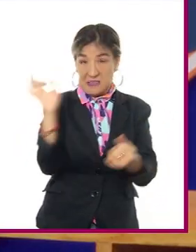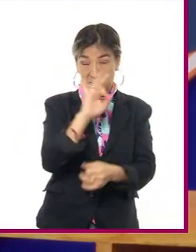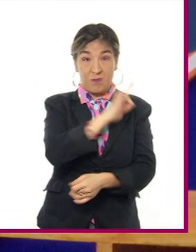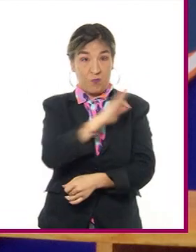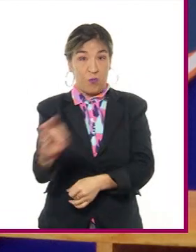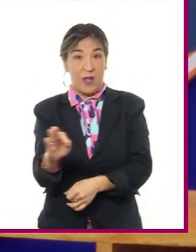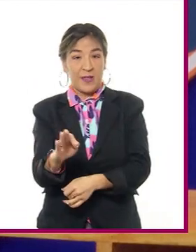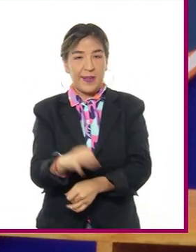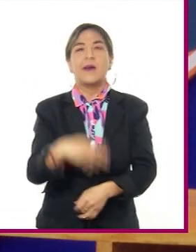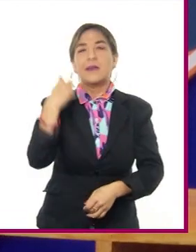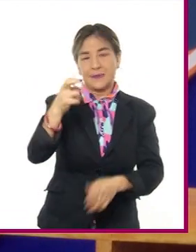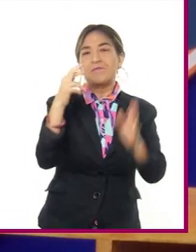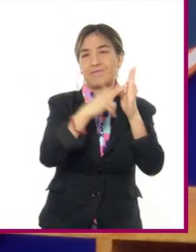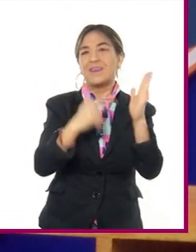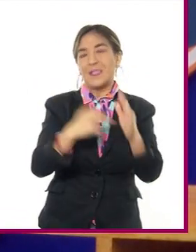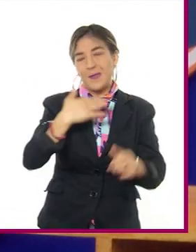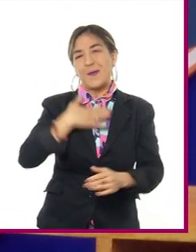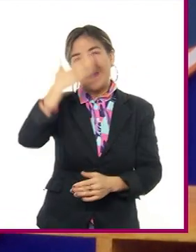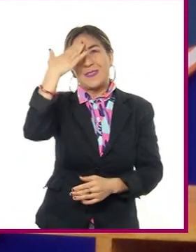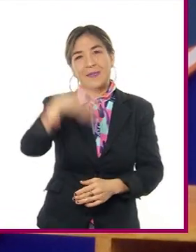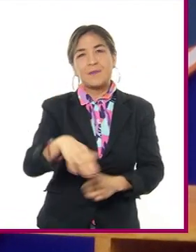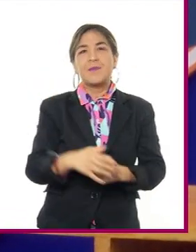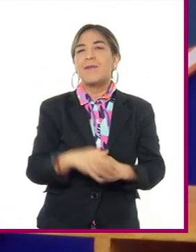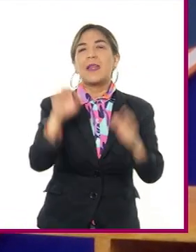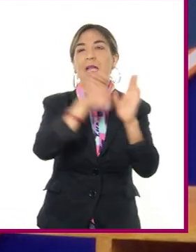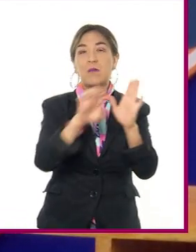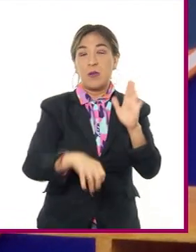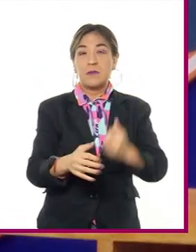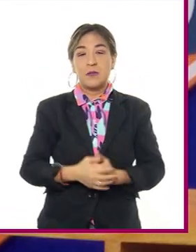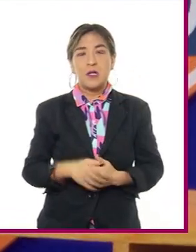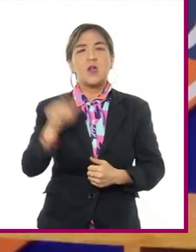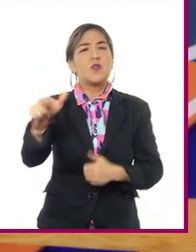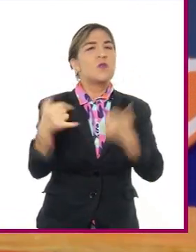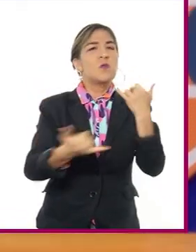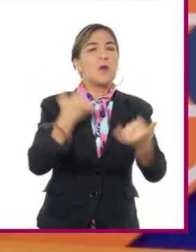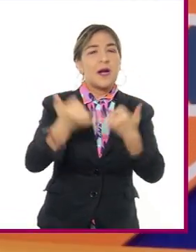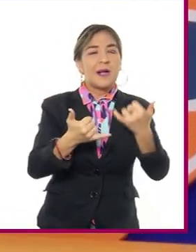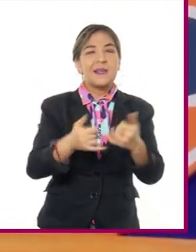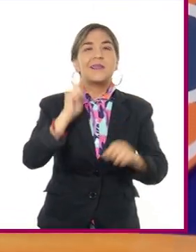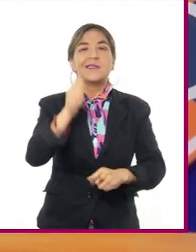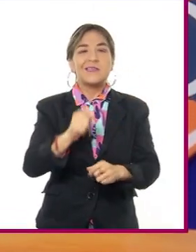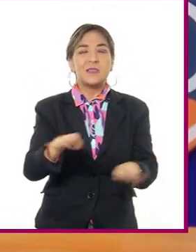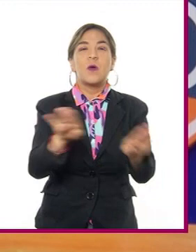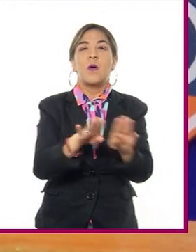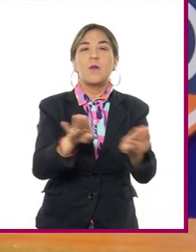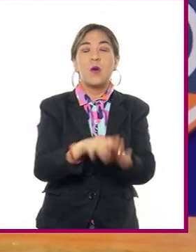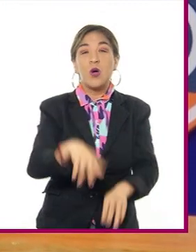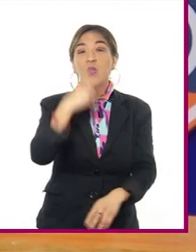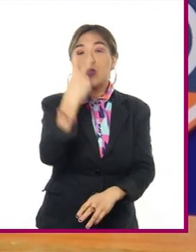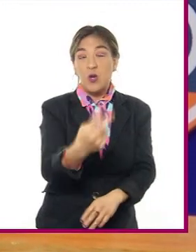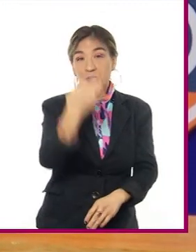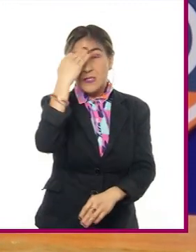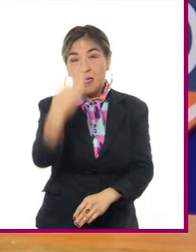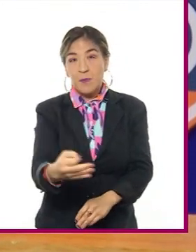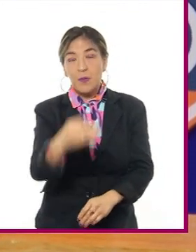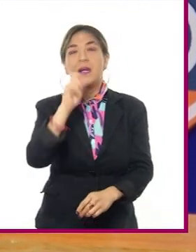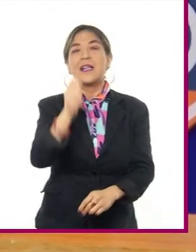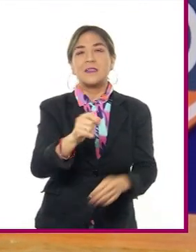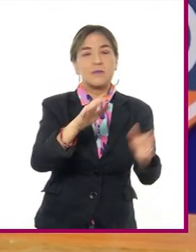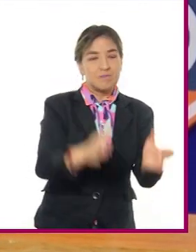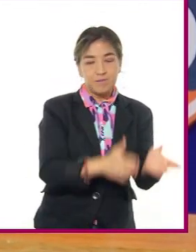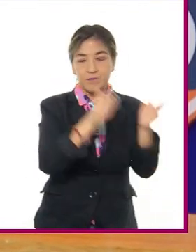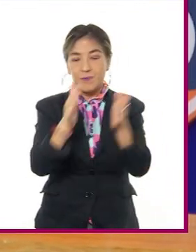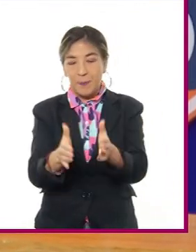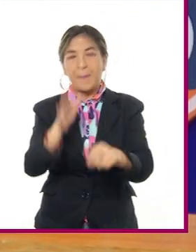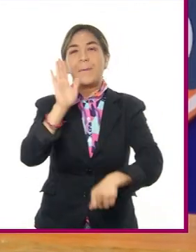Esa regla sí la sé. En ese caso, juegan una prórroga de 2 periodos de 3 minutos cada